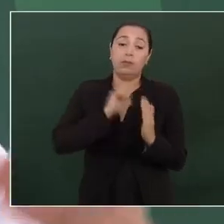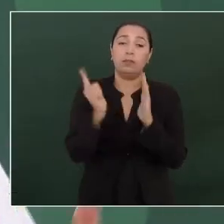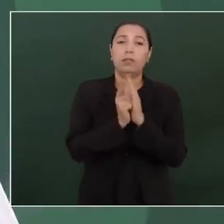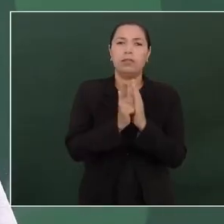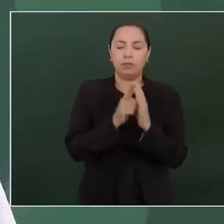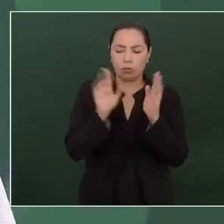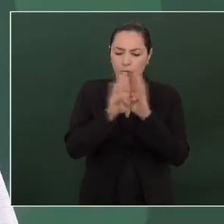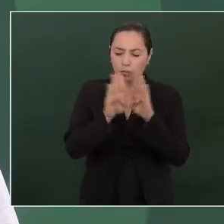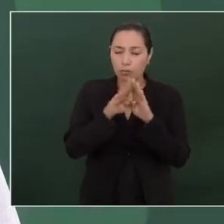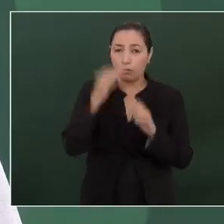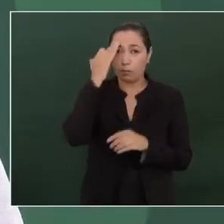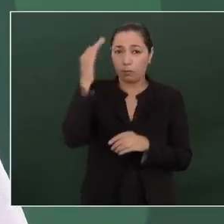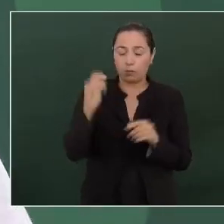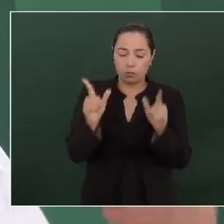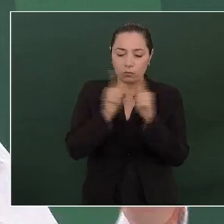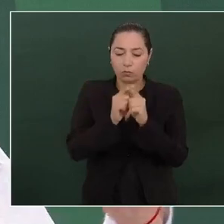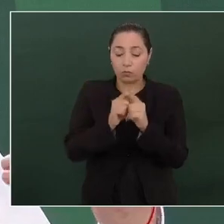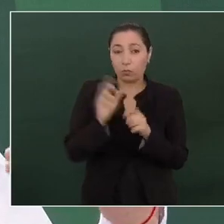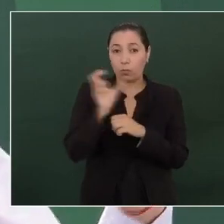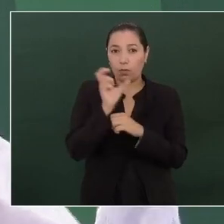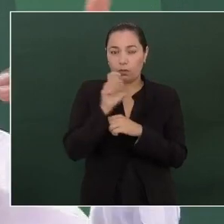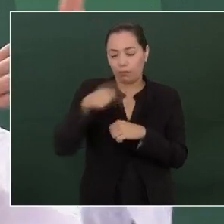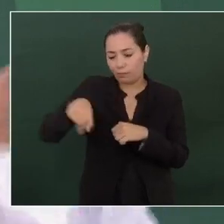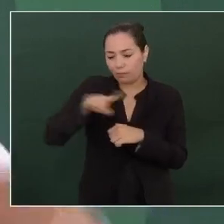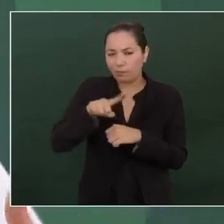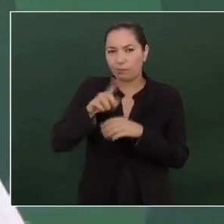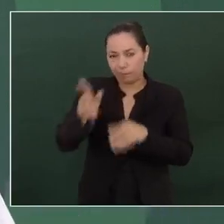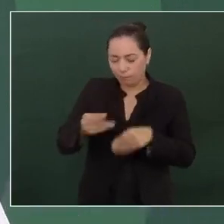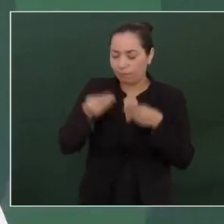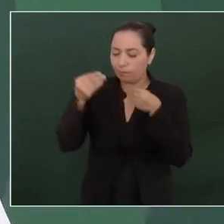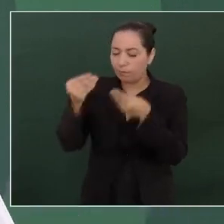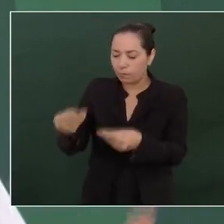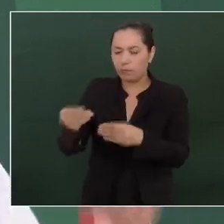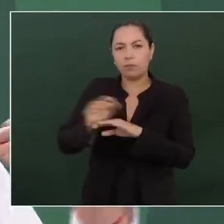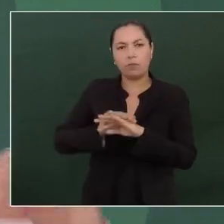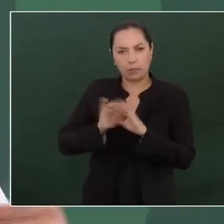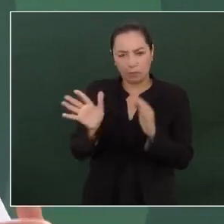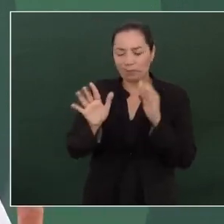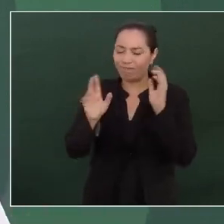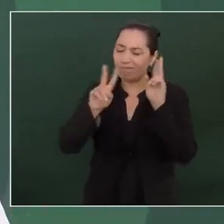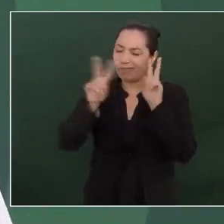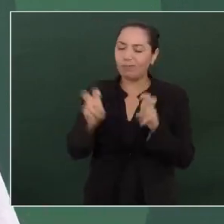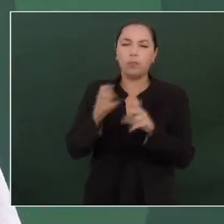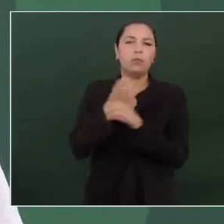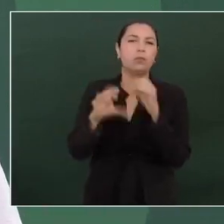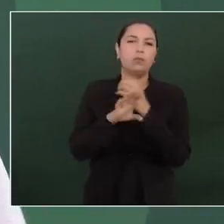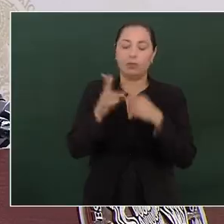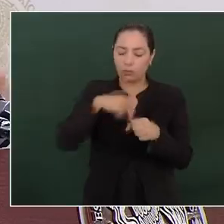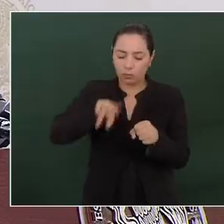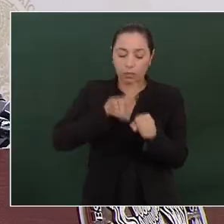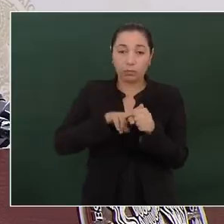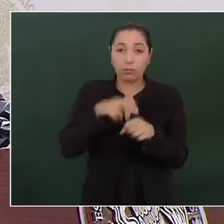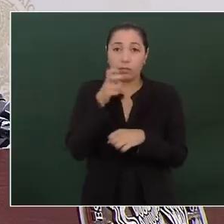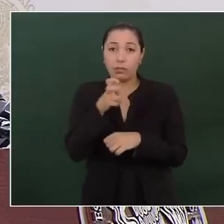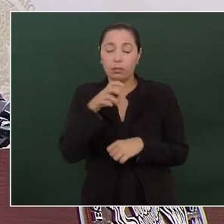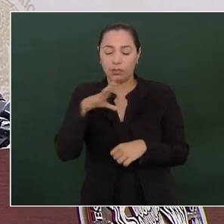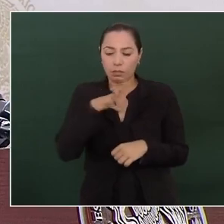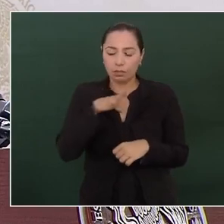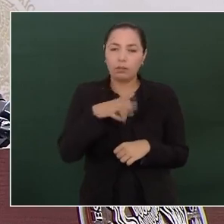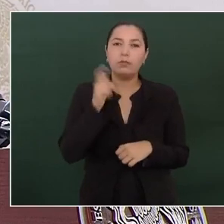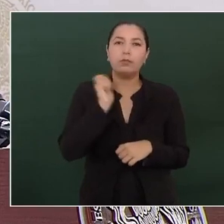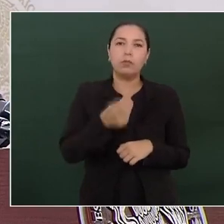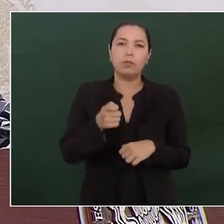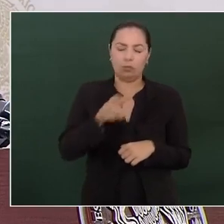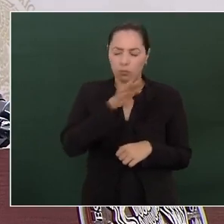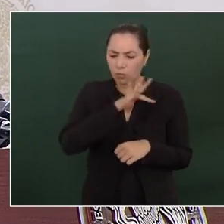que cuando un ministro recibe un asunto de esta naturaleza, en donde se invoca la facultad de atracción,